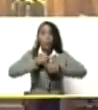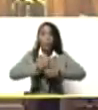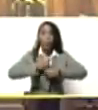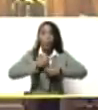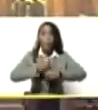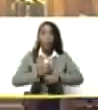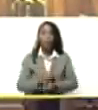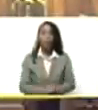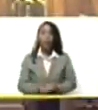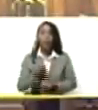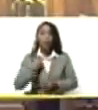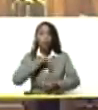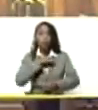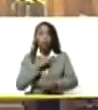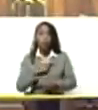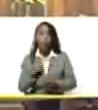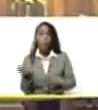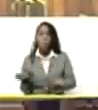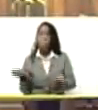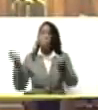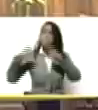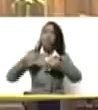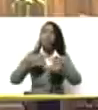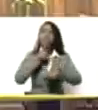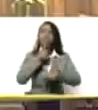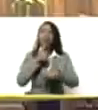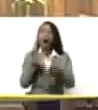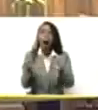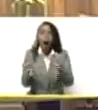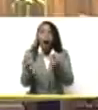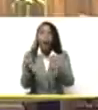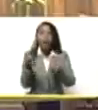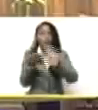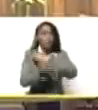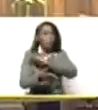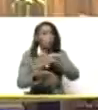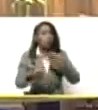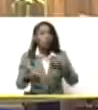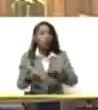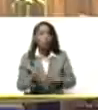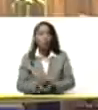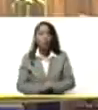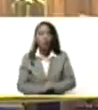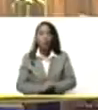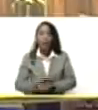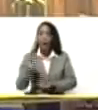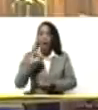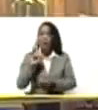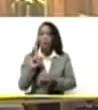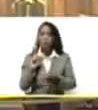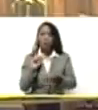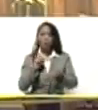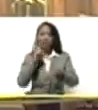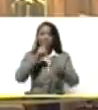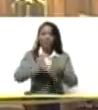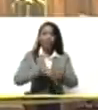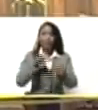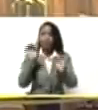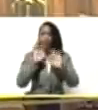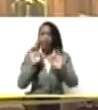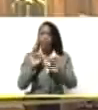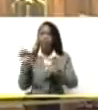la arremetida imperialista del gobierno de donald trump la persecución contra los empresarios de los países